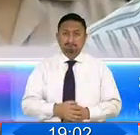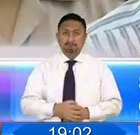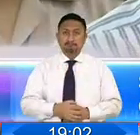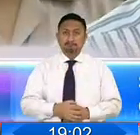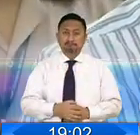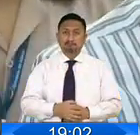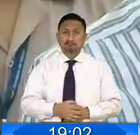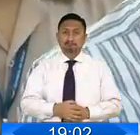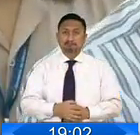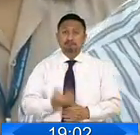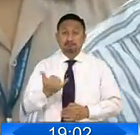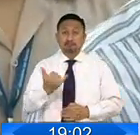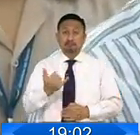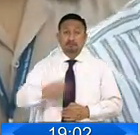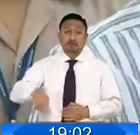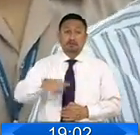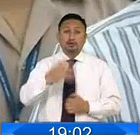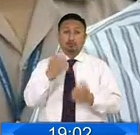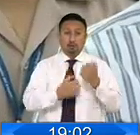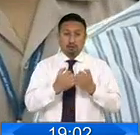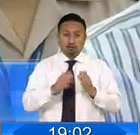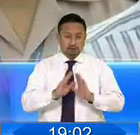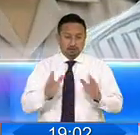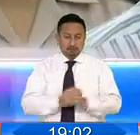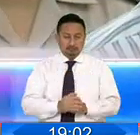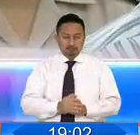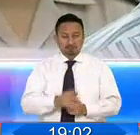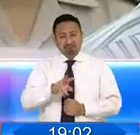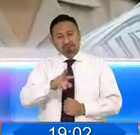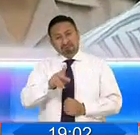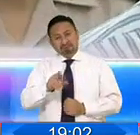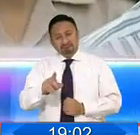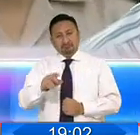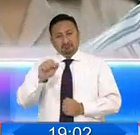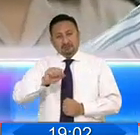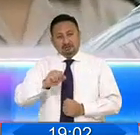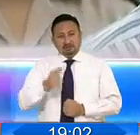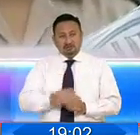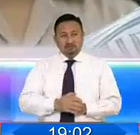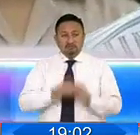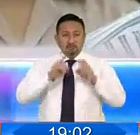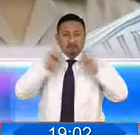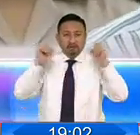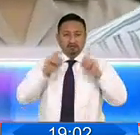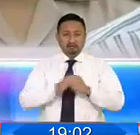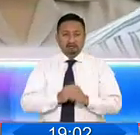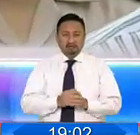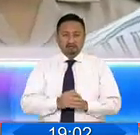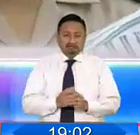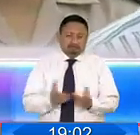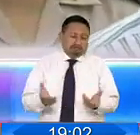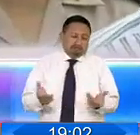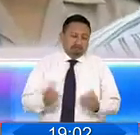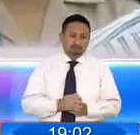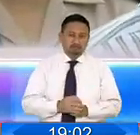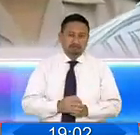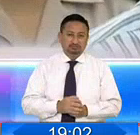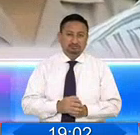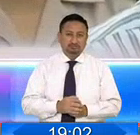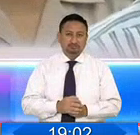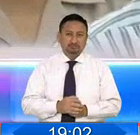momento alteraciones del orden público, algunos ratos tenemos gritos, cosas, pero digamos no